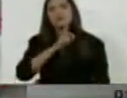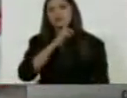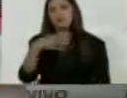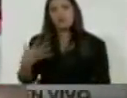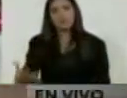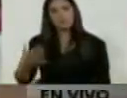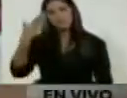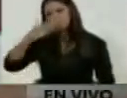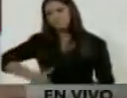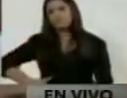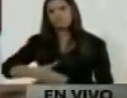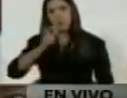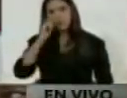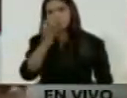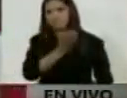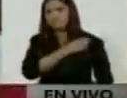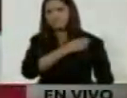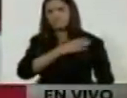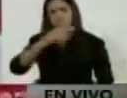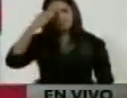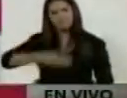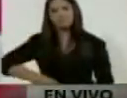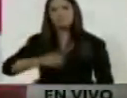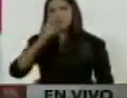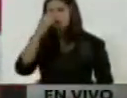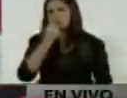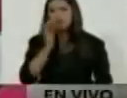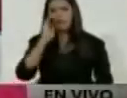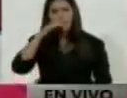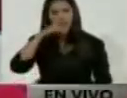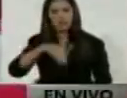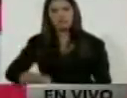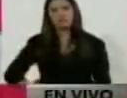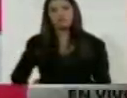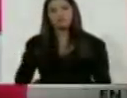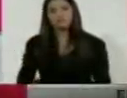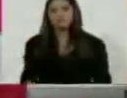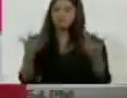gran general en jefe Ezequiel Zamora.